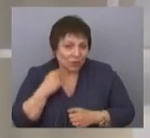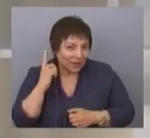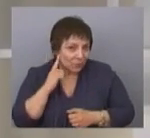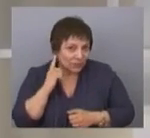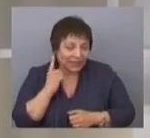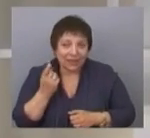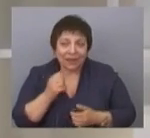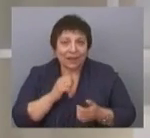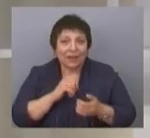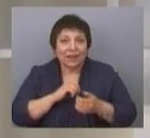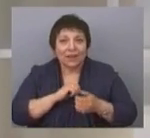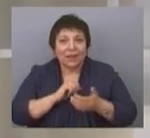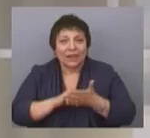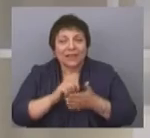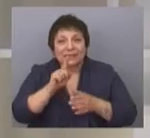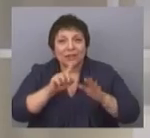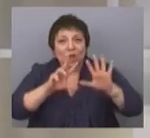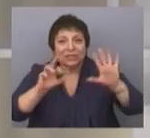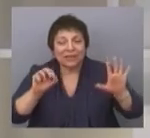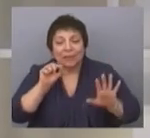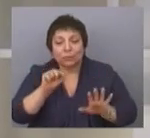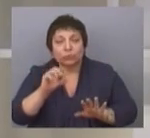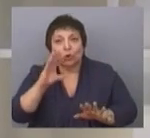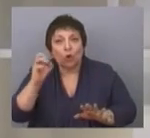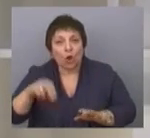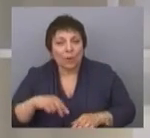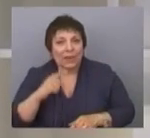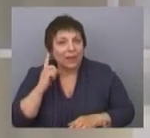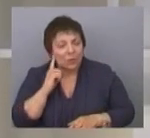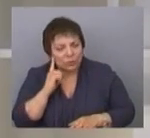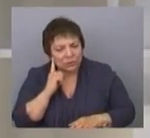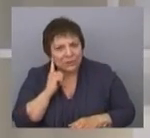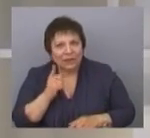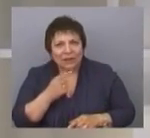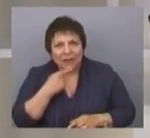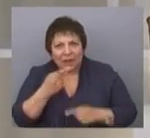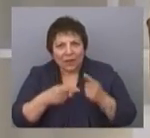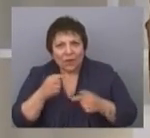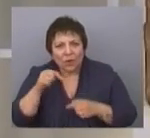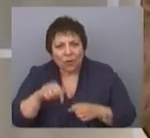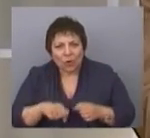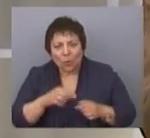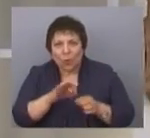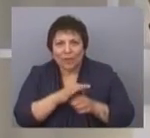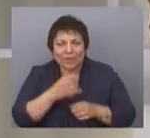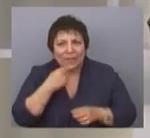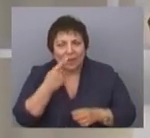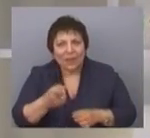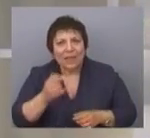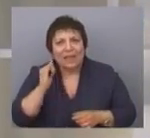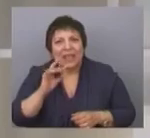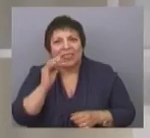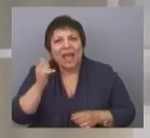lo que publicó el portal 180.com. Sí. Y escuché los descargos que hoy hizo tanto Pedro Bordaberry como Pablo